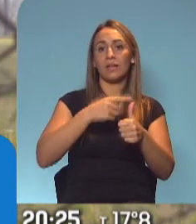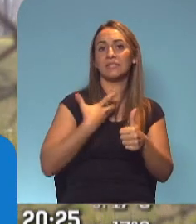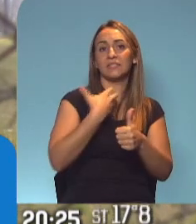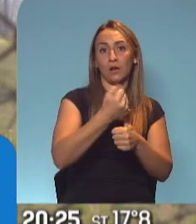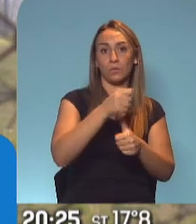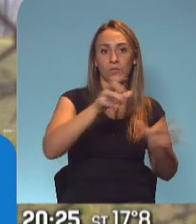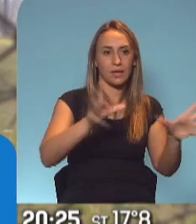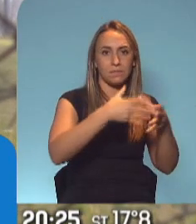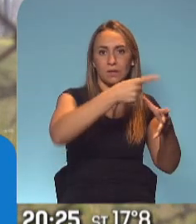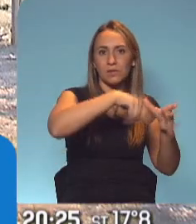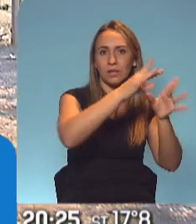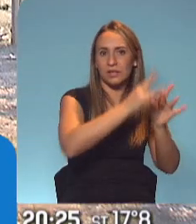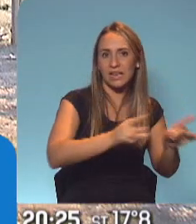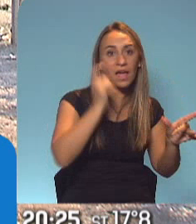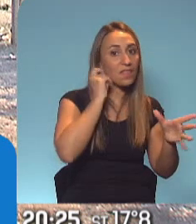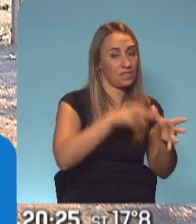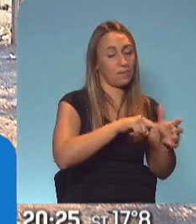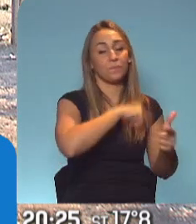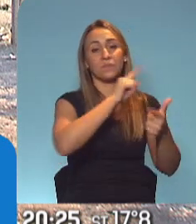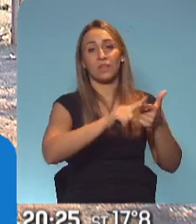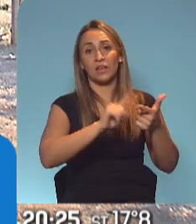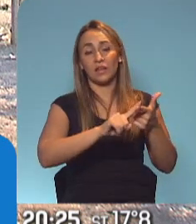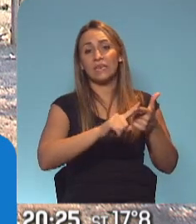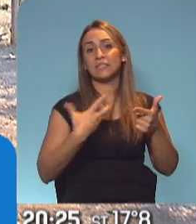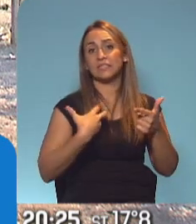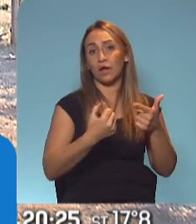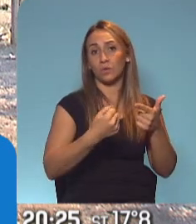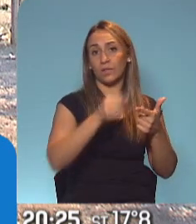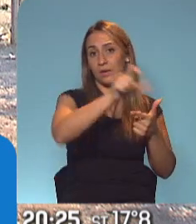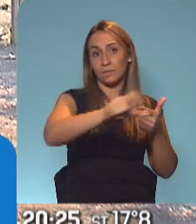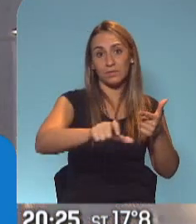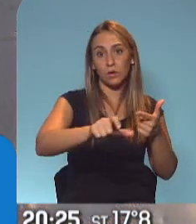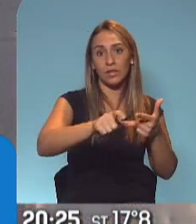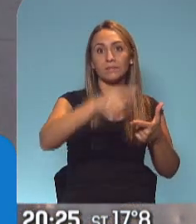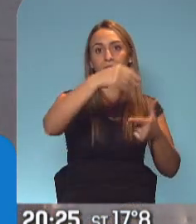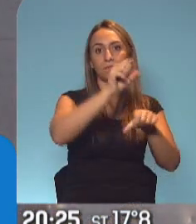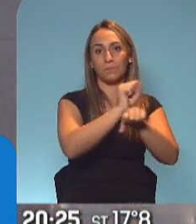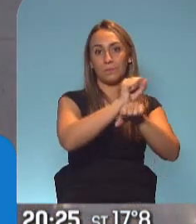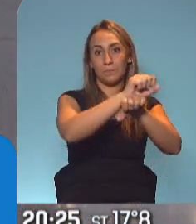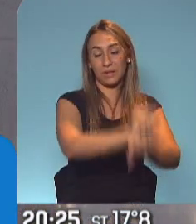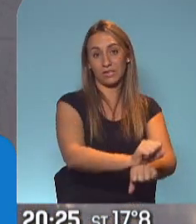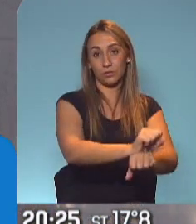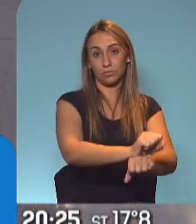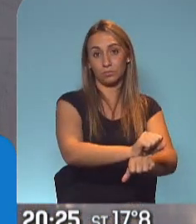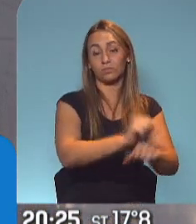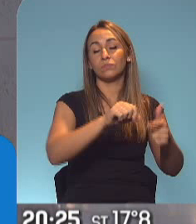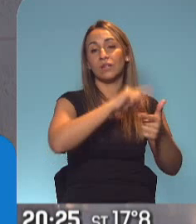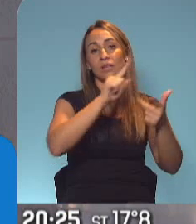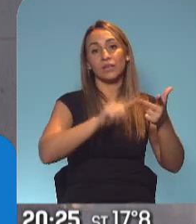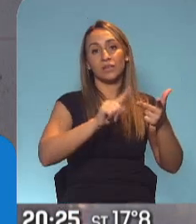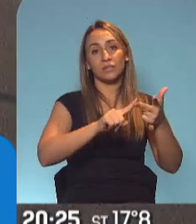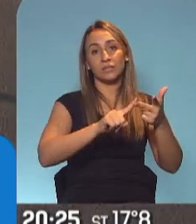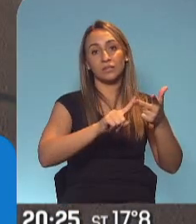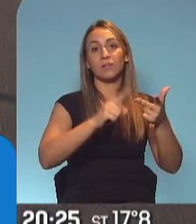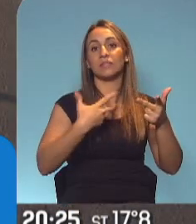de riesgo. En segundo lugar, la salud de las personas que están dentro del sistema penitenciario bonaerense. En tercer lugar, la